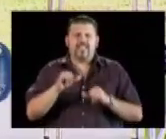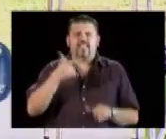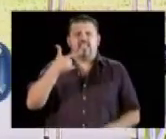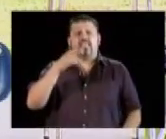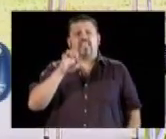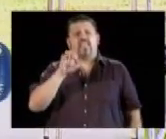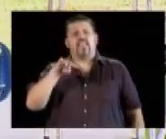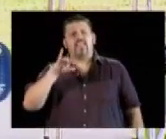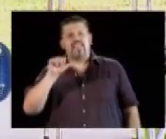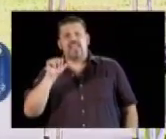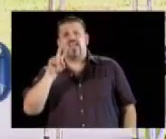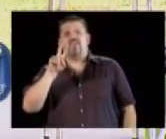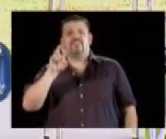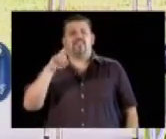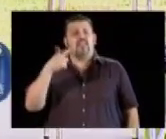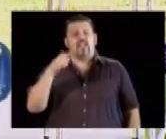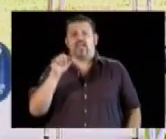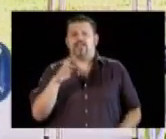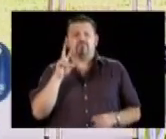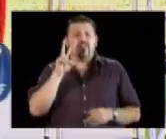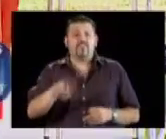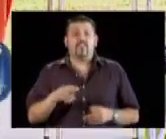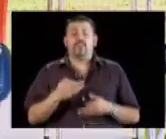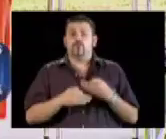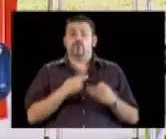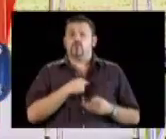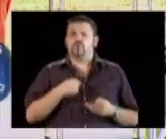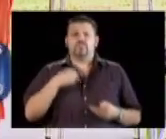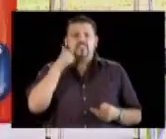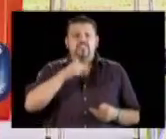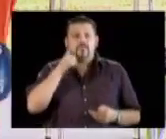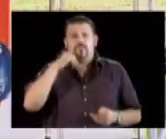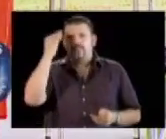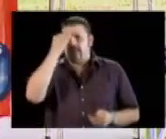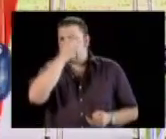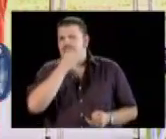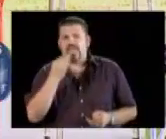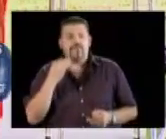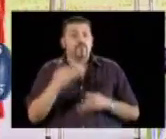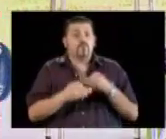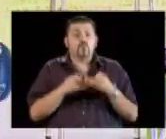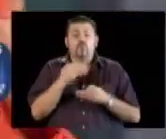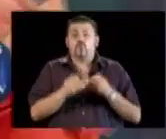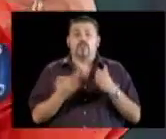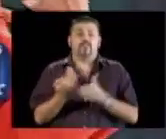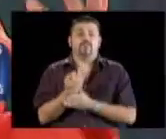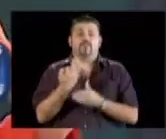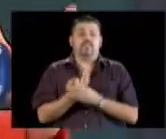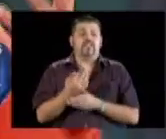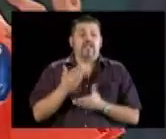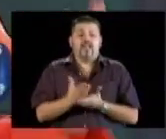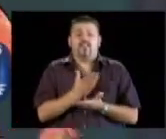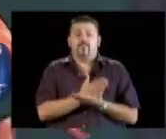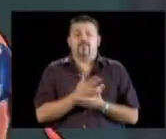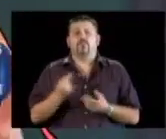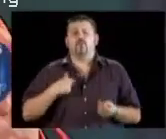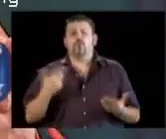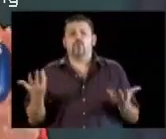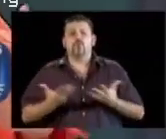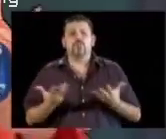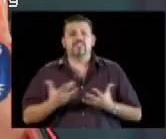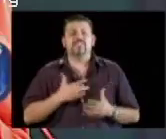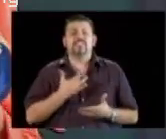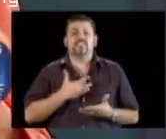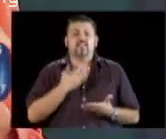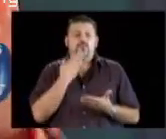es padrísima, yo la utilizo para poder maquillarme todas las mañanas, además de que nos hace sentir muy bien. Una